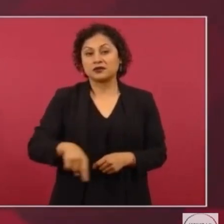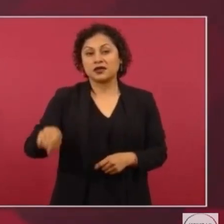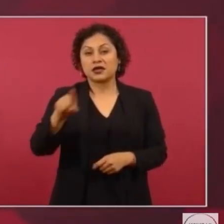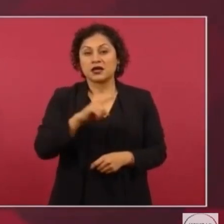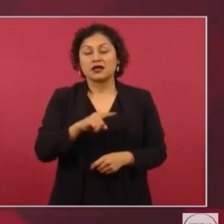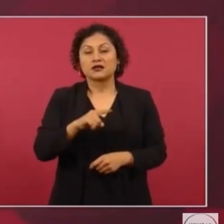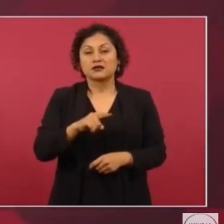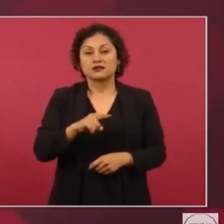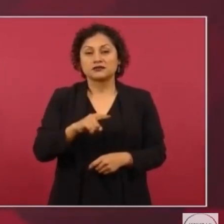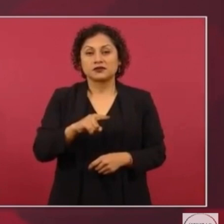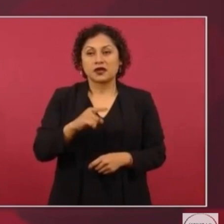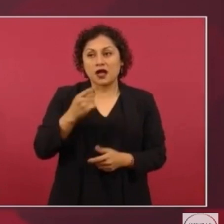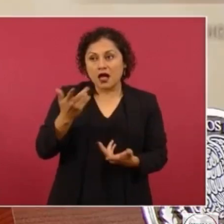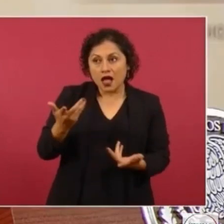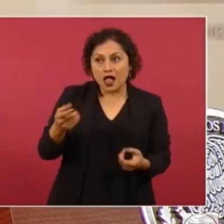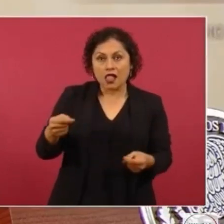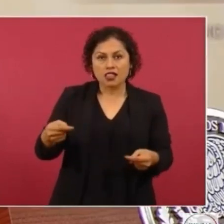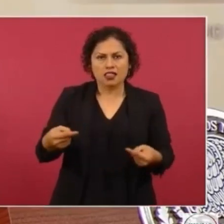ahora.